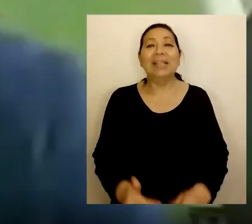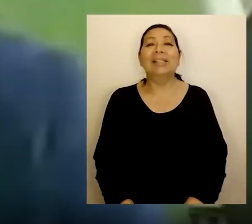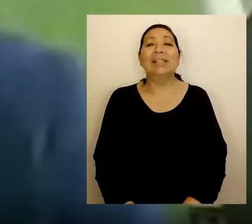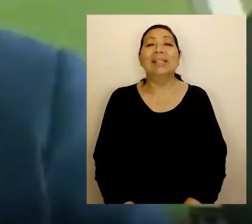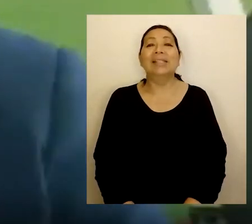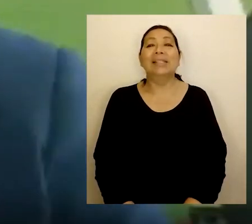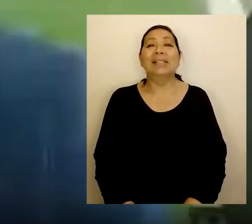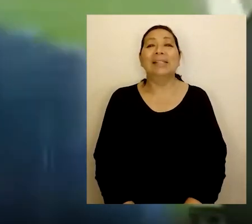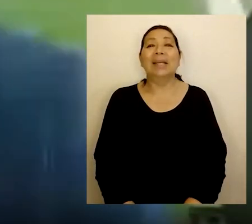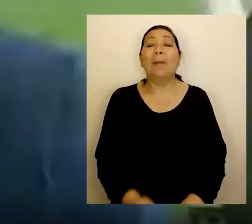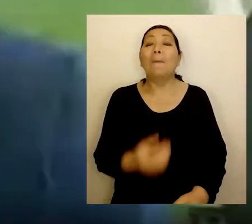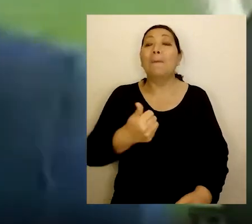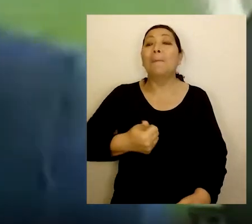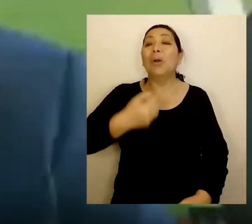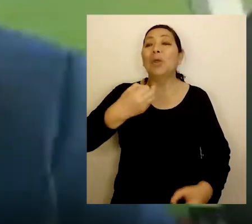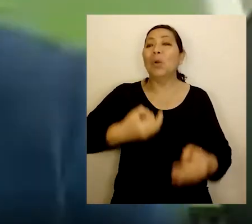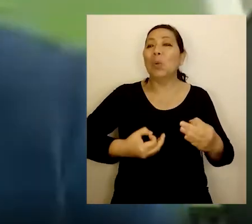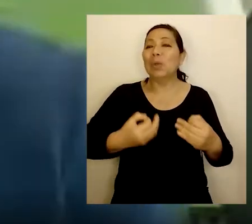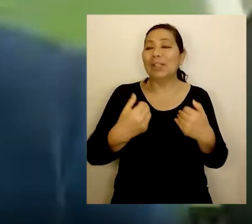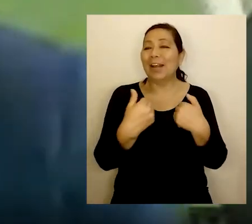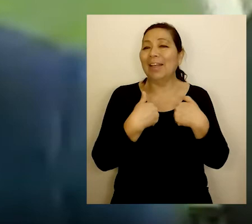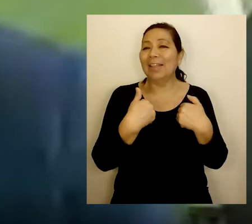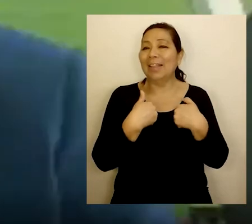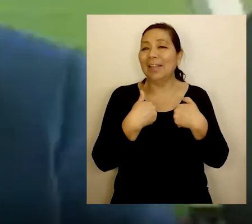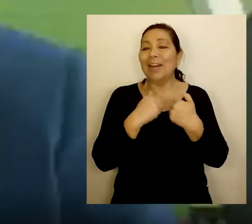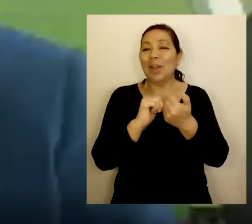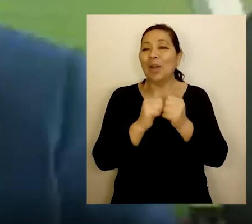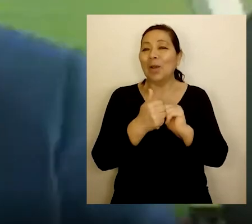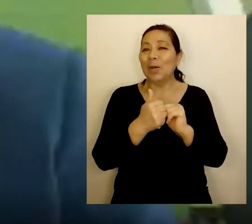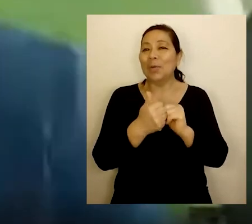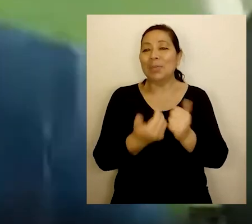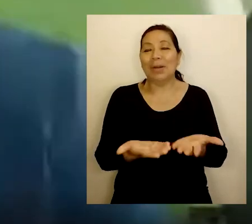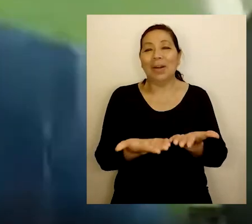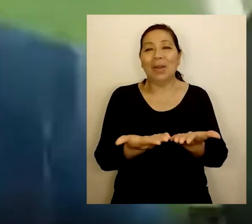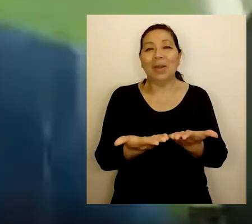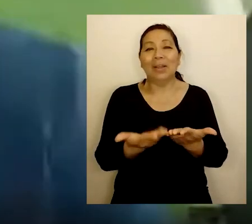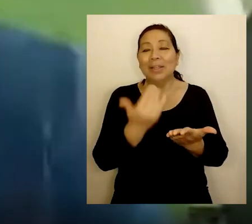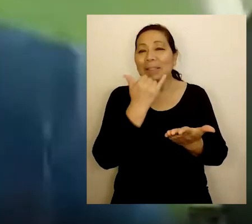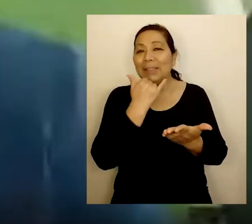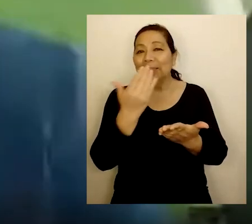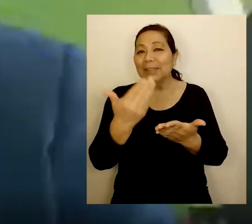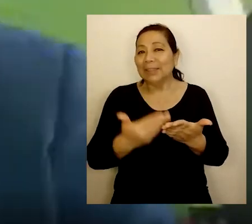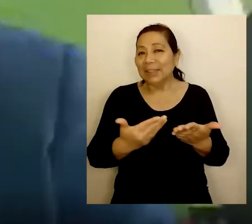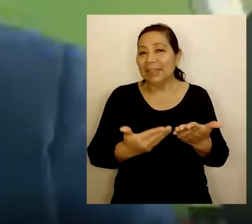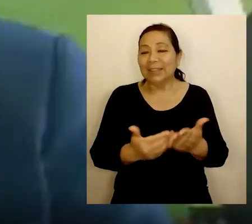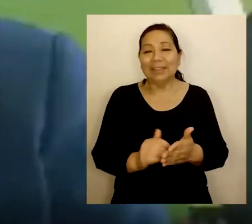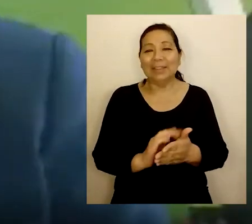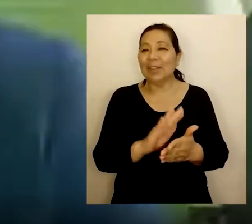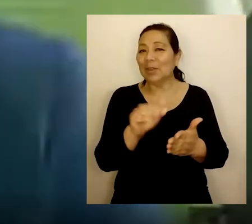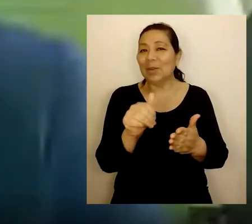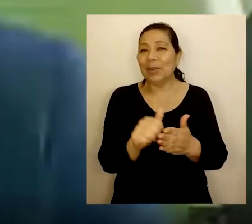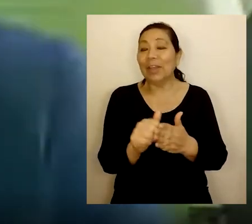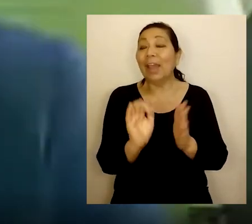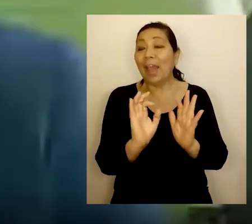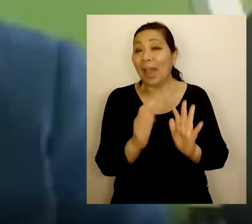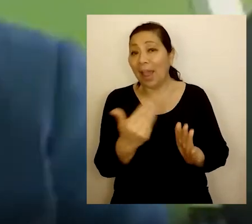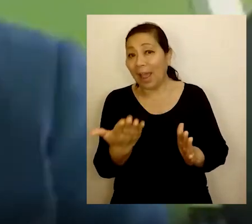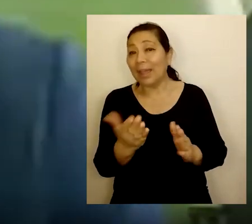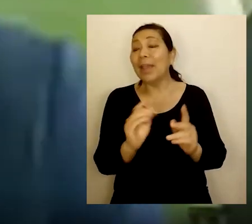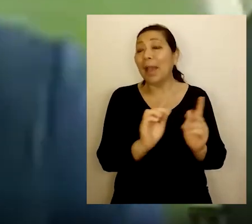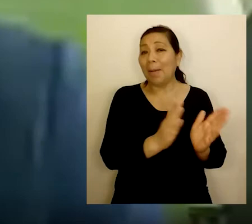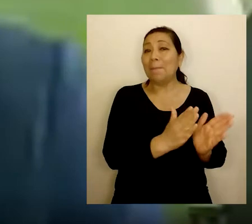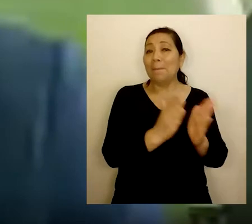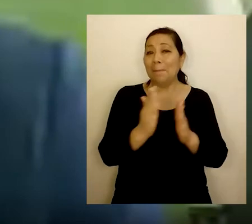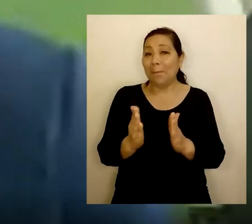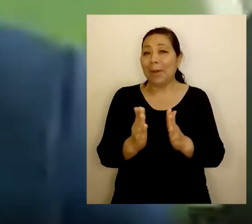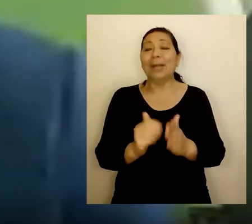los jueces del Poder Judicial tienen que convertirse, obviamente, en un rol de acusador, sino que hay casos excepcionales en